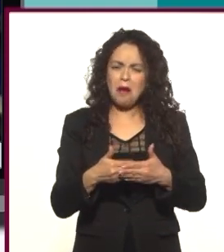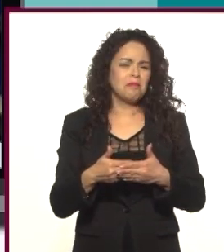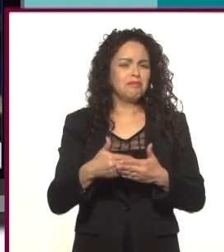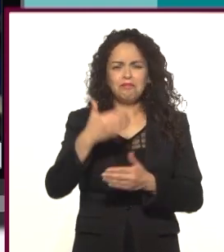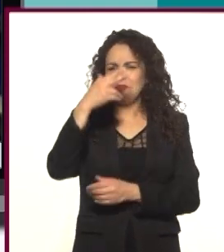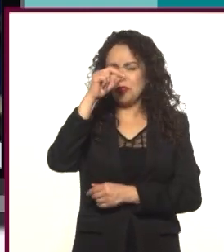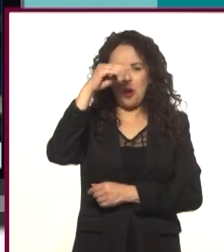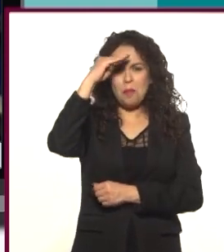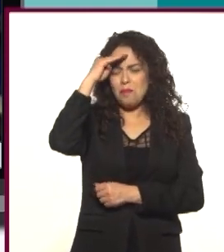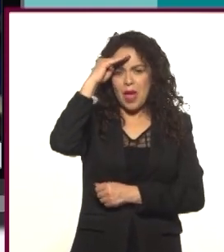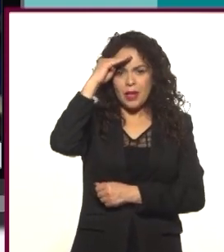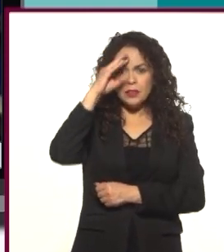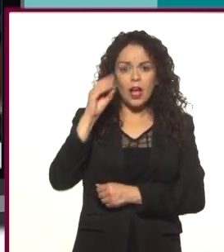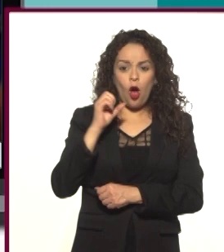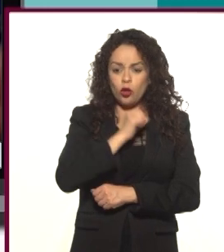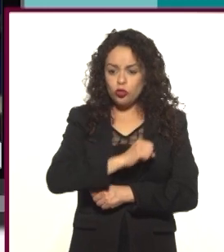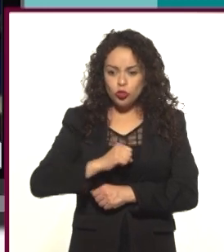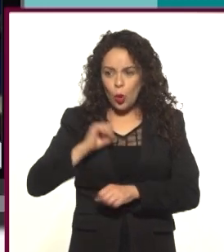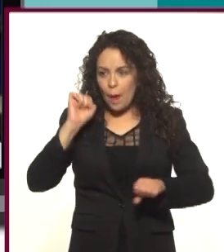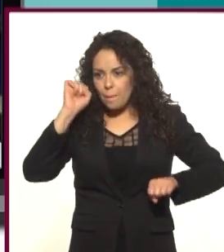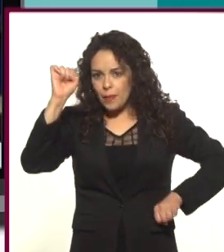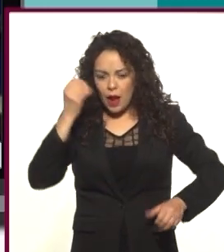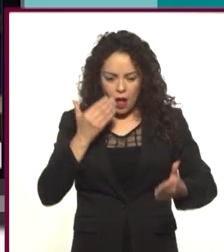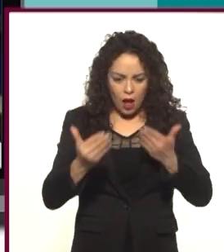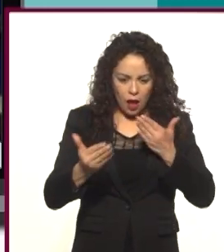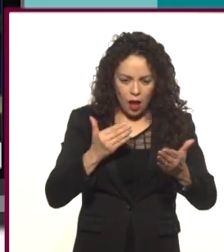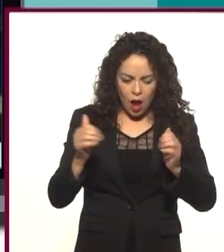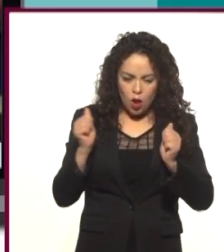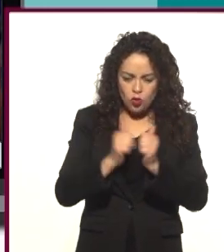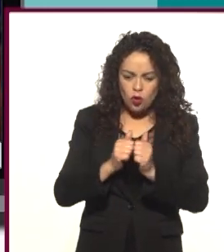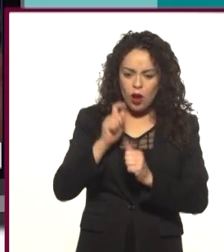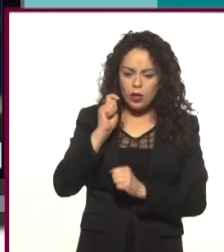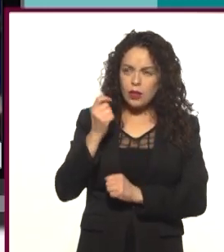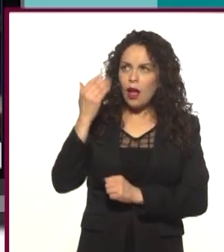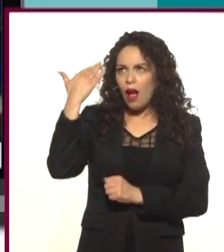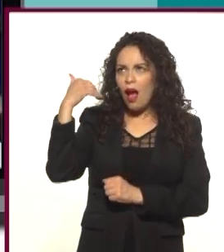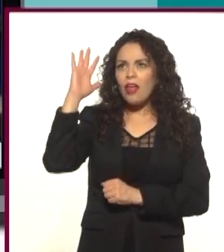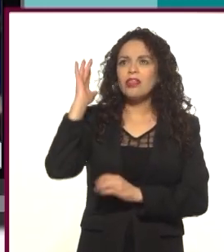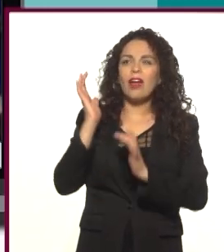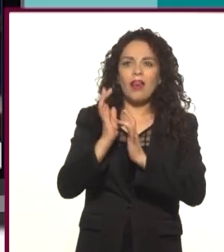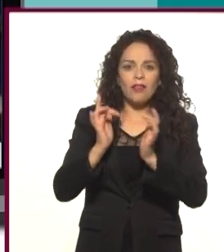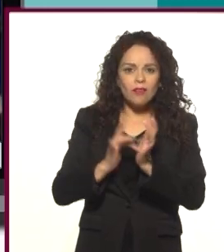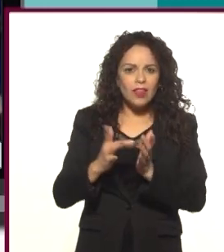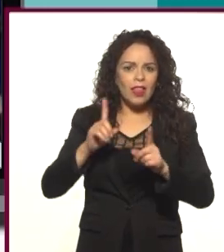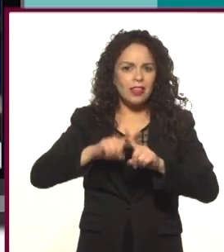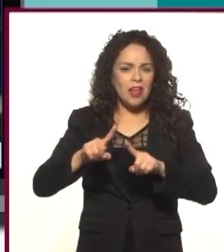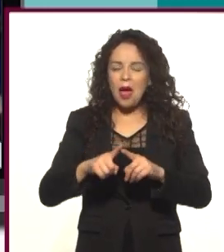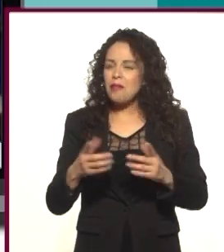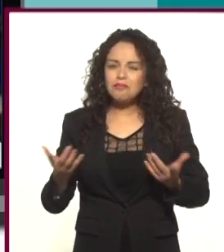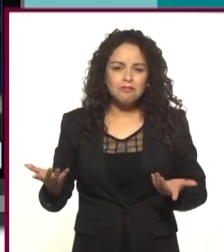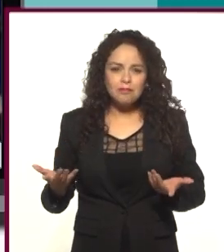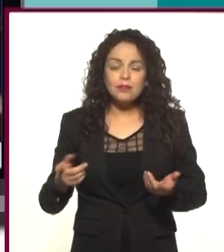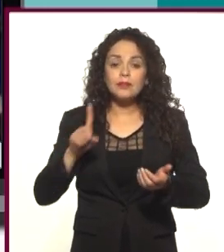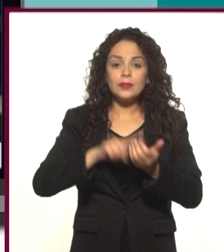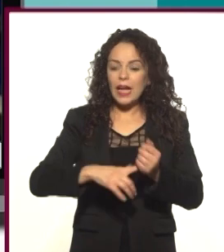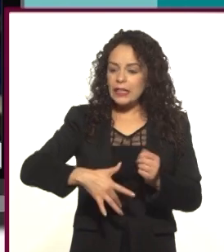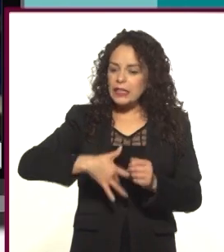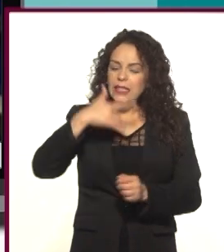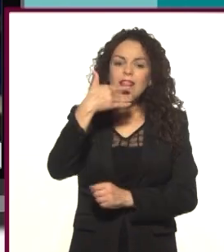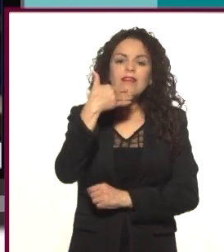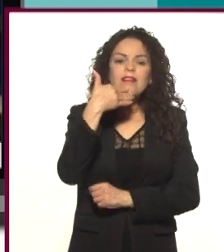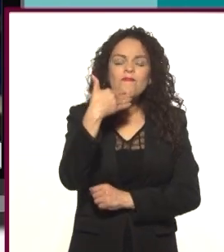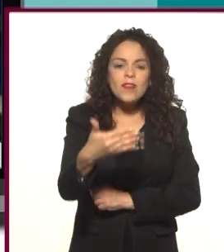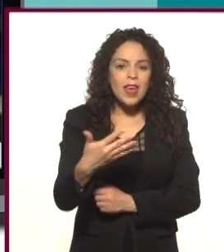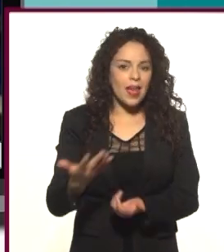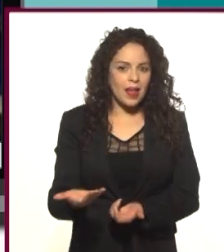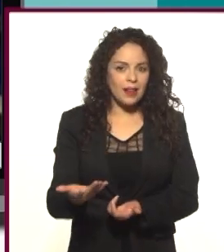y comparando como a Superman con el Mesías o a Aquaman como con los dioses marinos, sino simplemente fue algo que se sentía